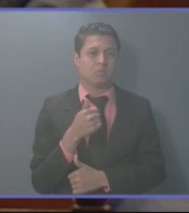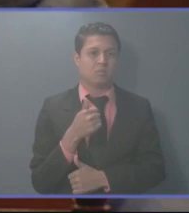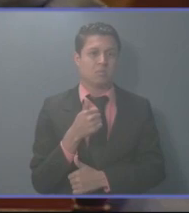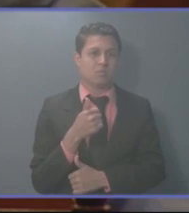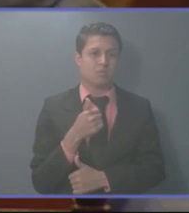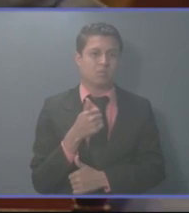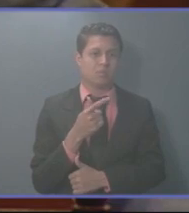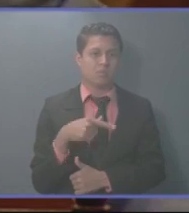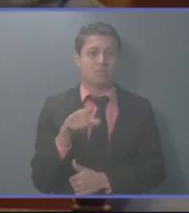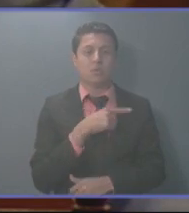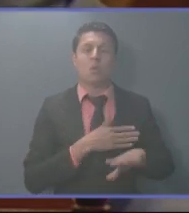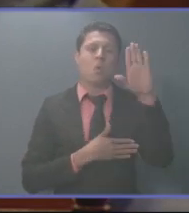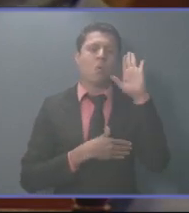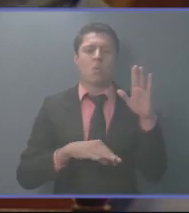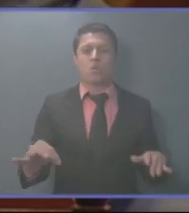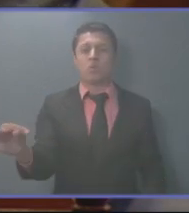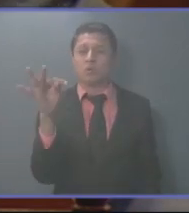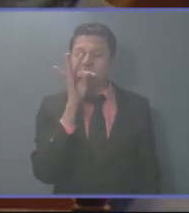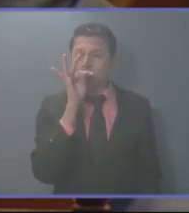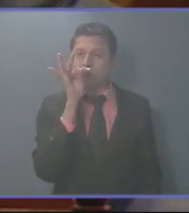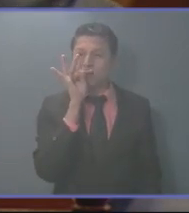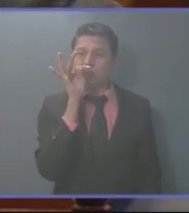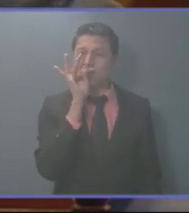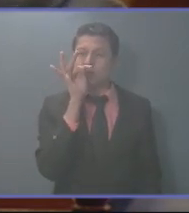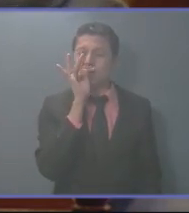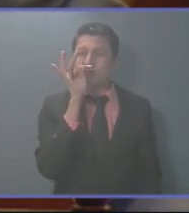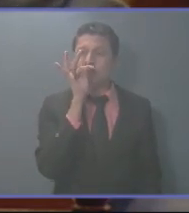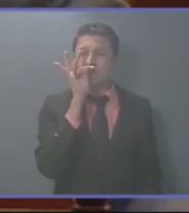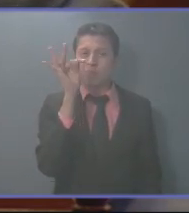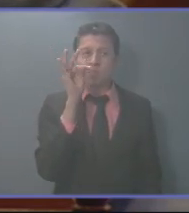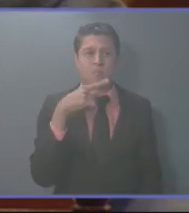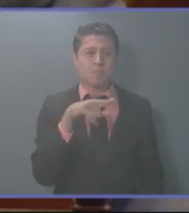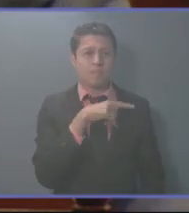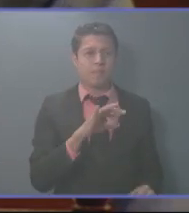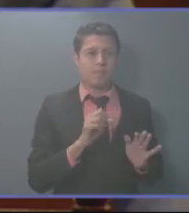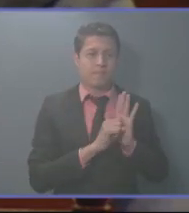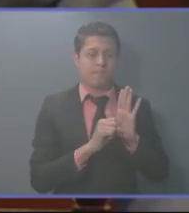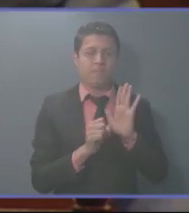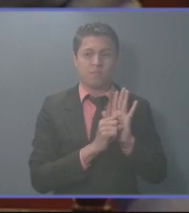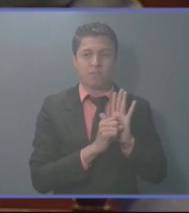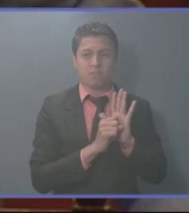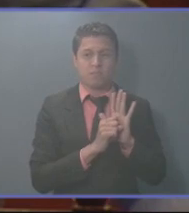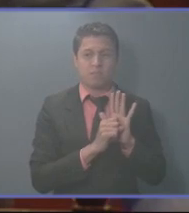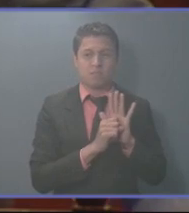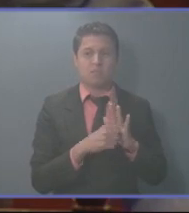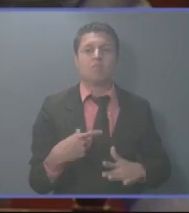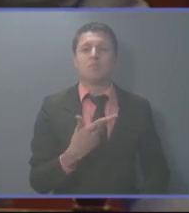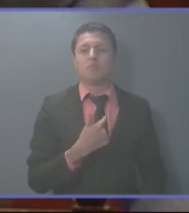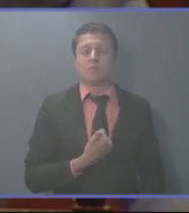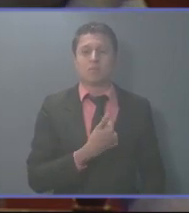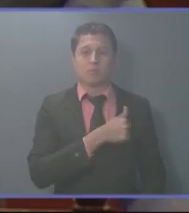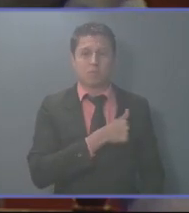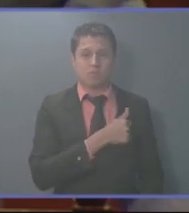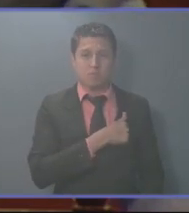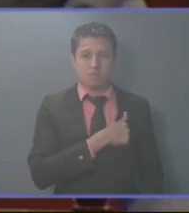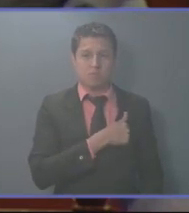juramos ante el altar de la patria, cuyo símbolo sagrado es nuestra